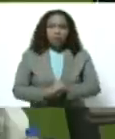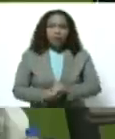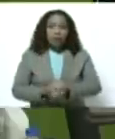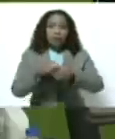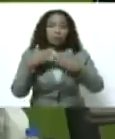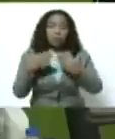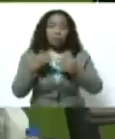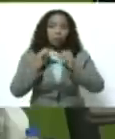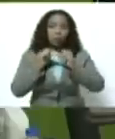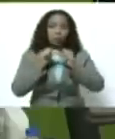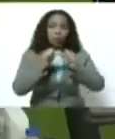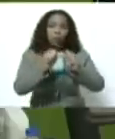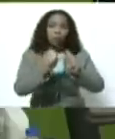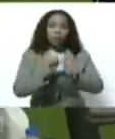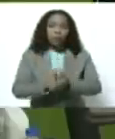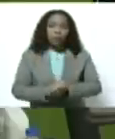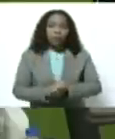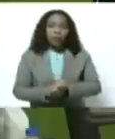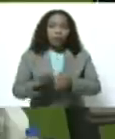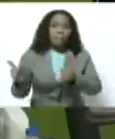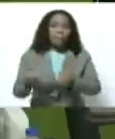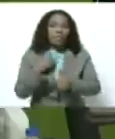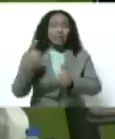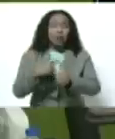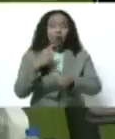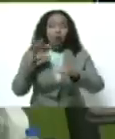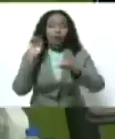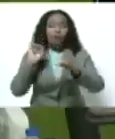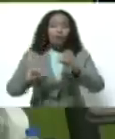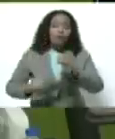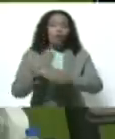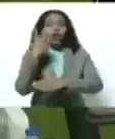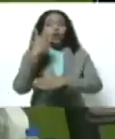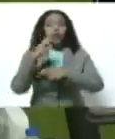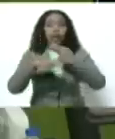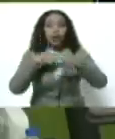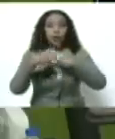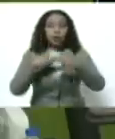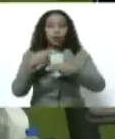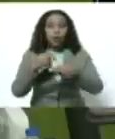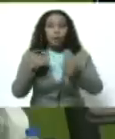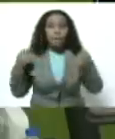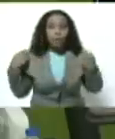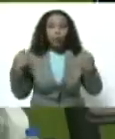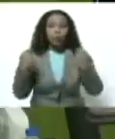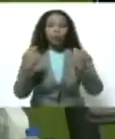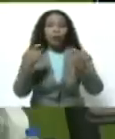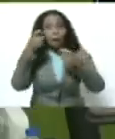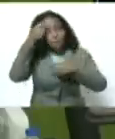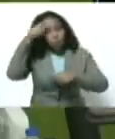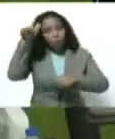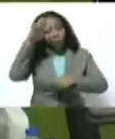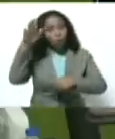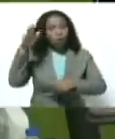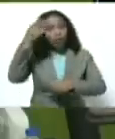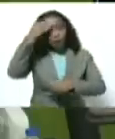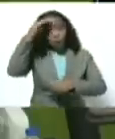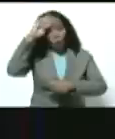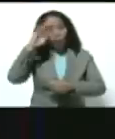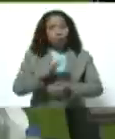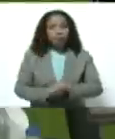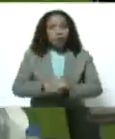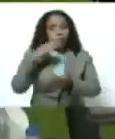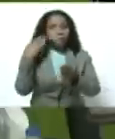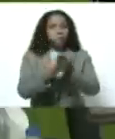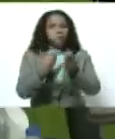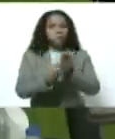continuar los principios fundadores de la revolución. El pueblo cubano ha